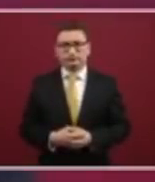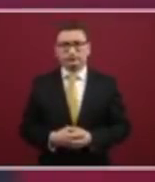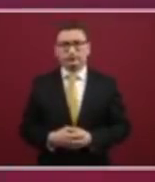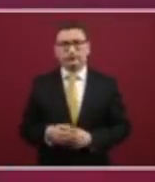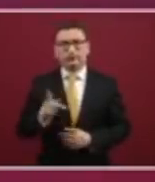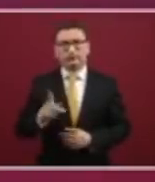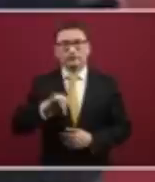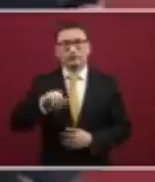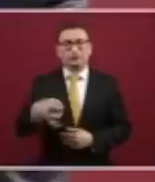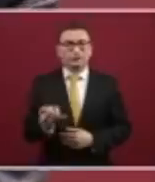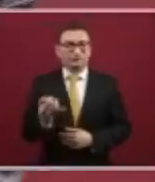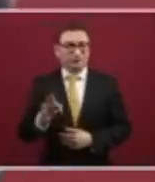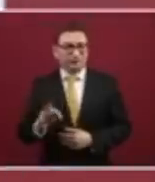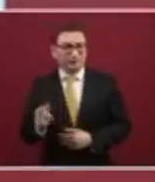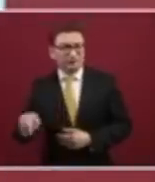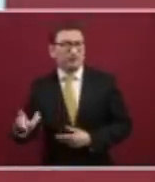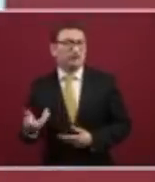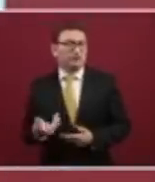les dio